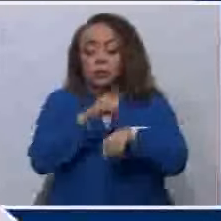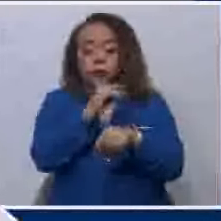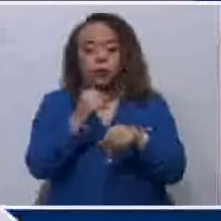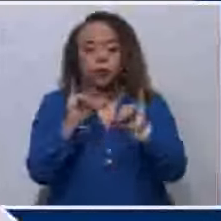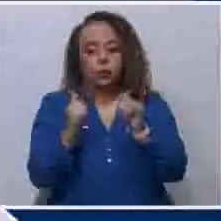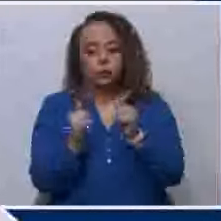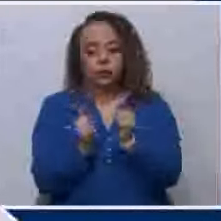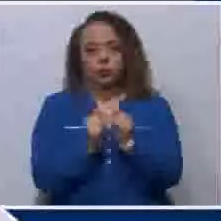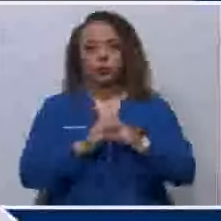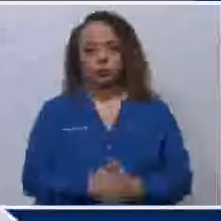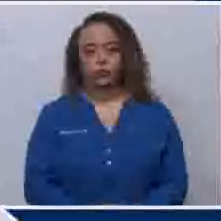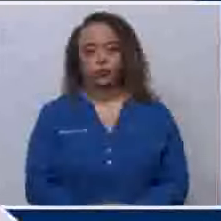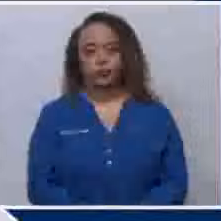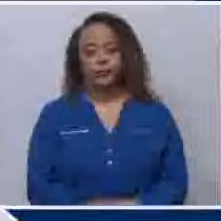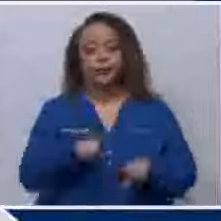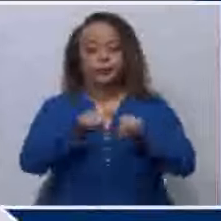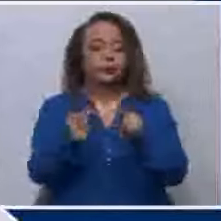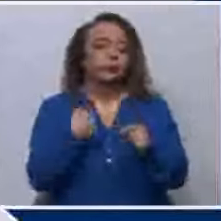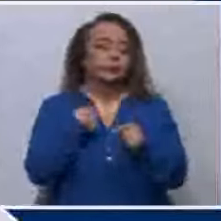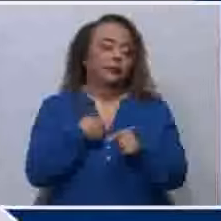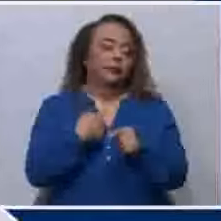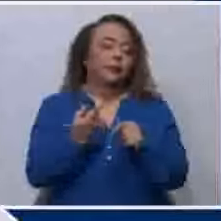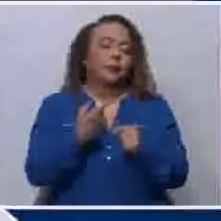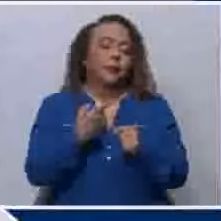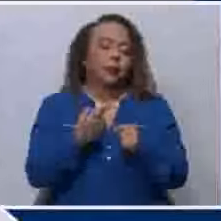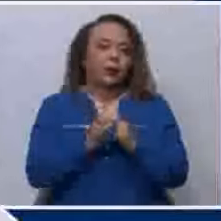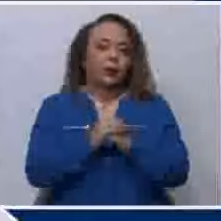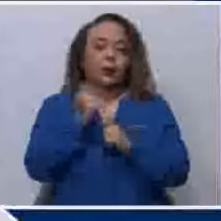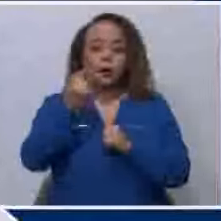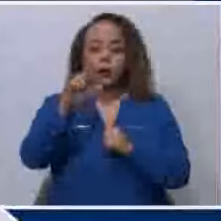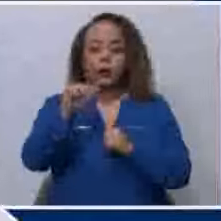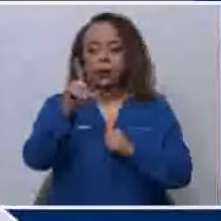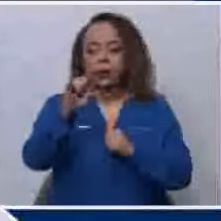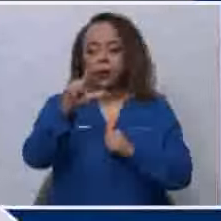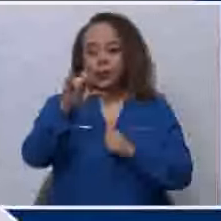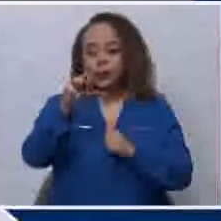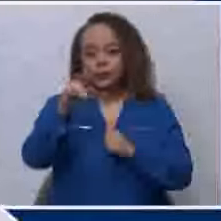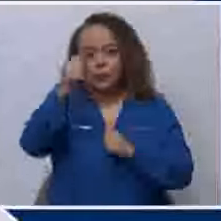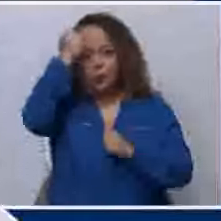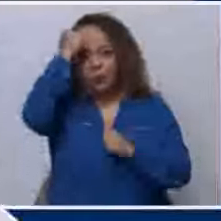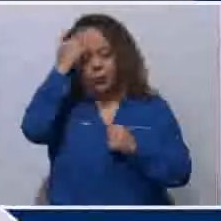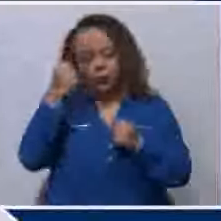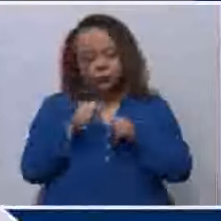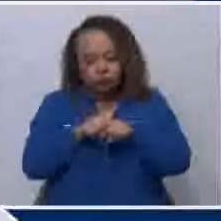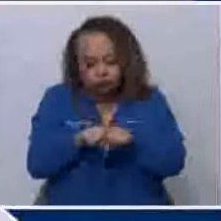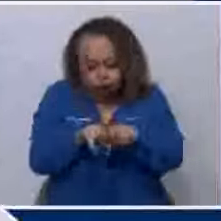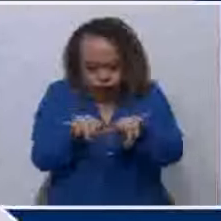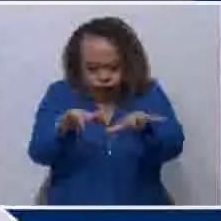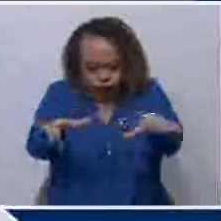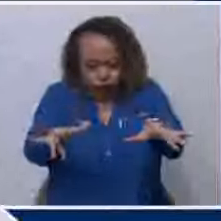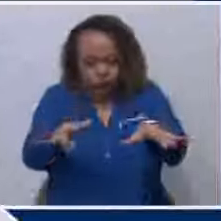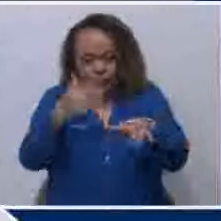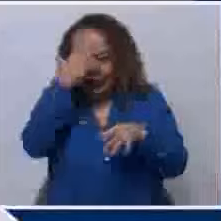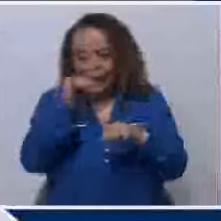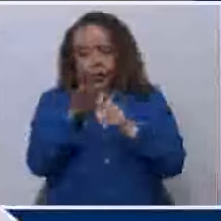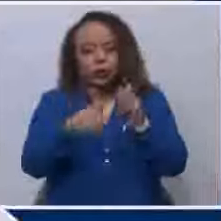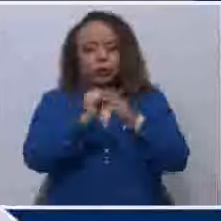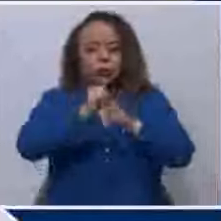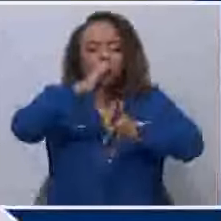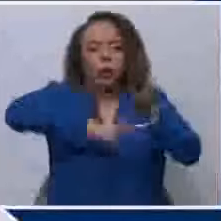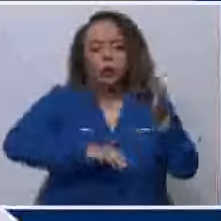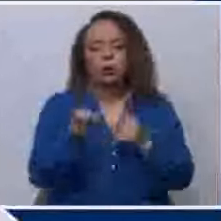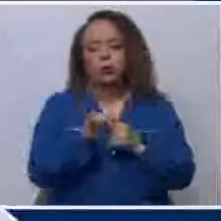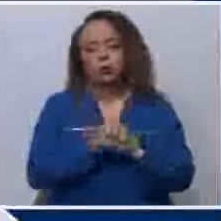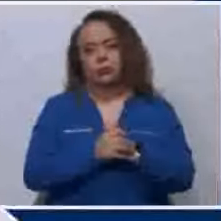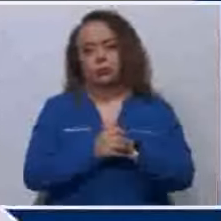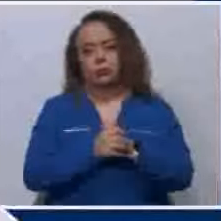jugando juntos. Lo que pasa, y ahí vuelvo y voy cerrando, el guardiolismo nos atravesó de una manera tan amplia donde se cree que todos pueden jugar como el Barcelona de Guardiola. Es correcto.